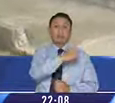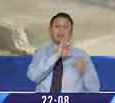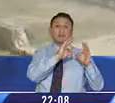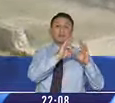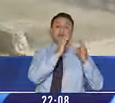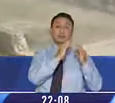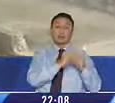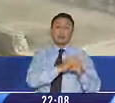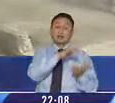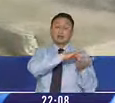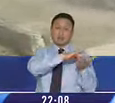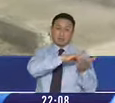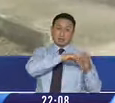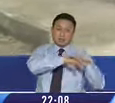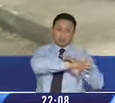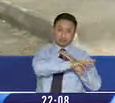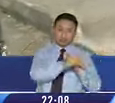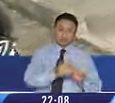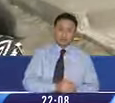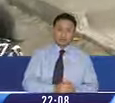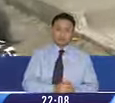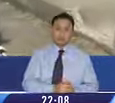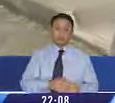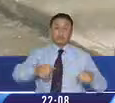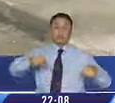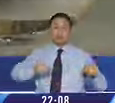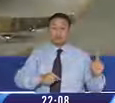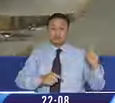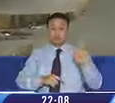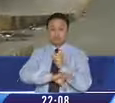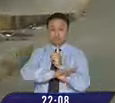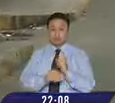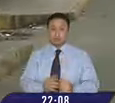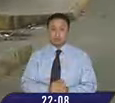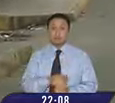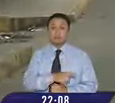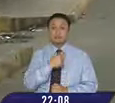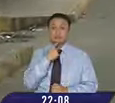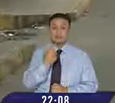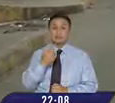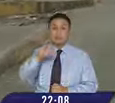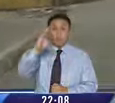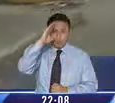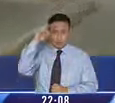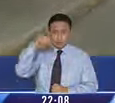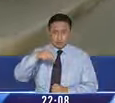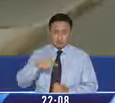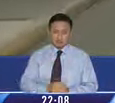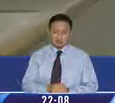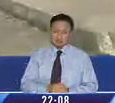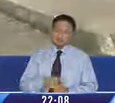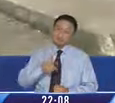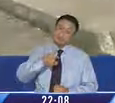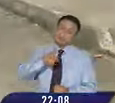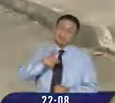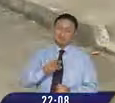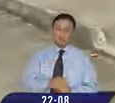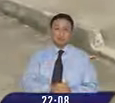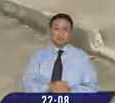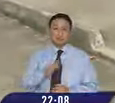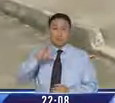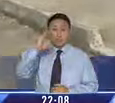farmacia. Ahí le asaltaron, vinieron en una moto y le asaltaron. Aseguran que los patrullajes serían esporádicos. Viene